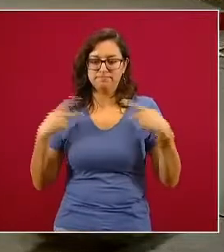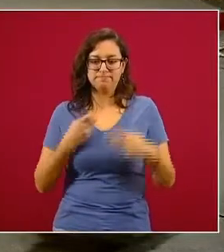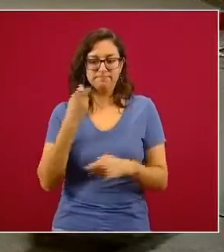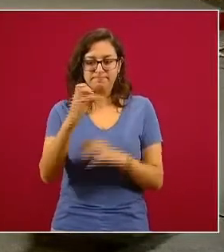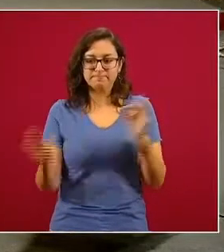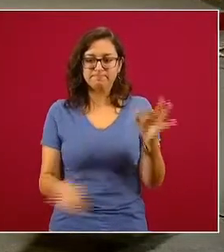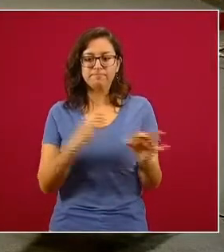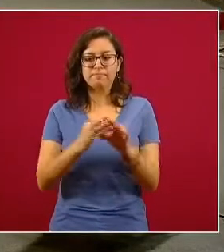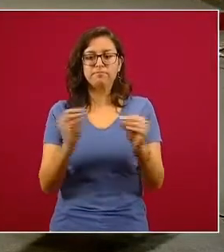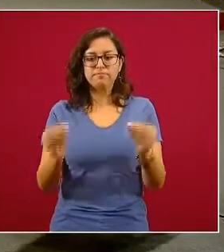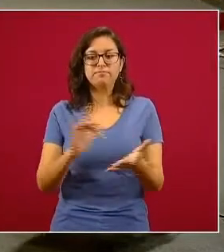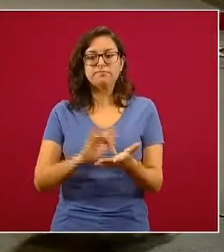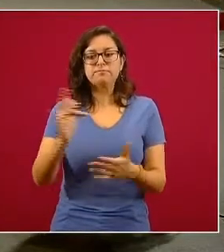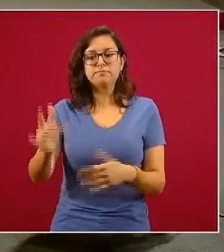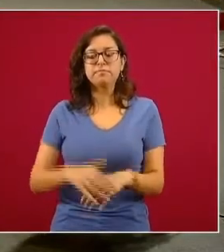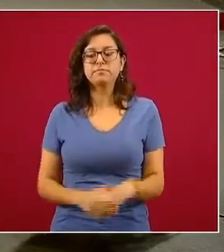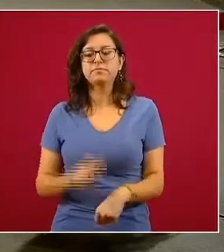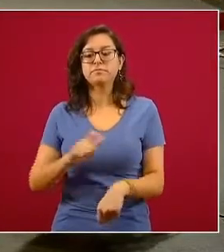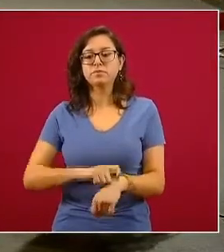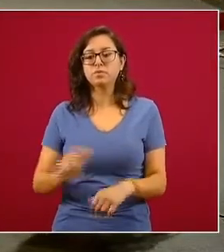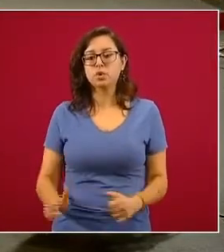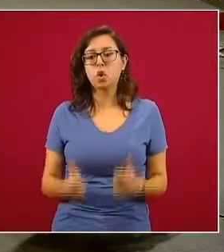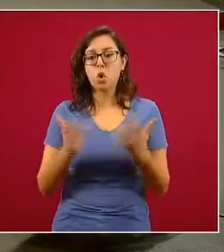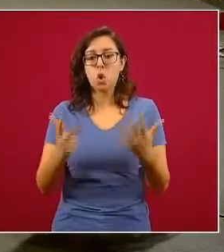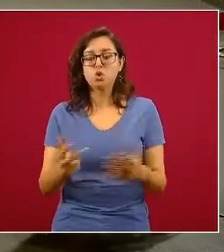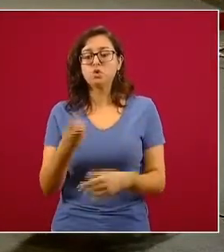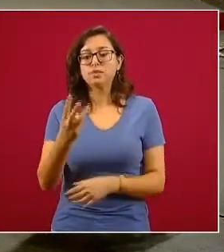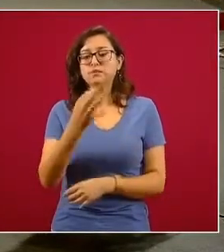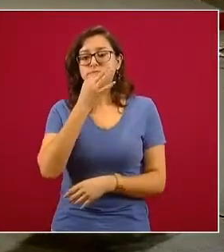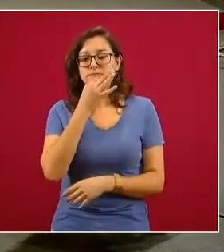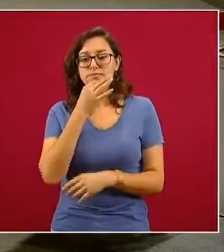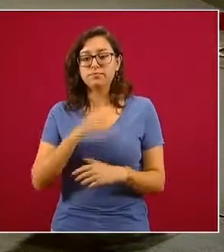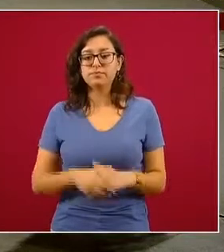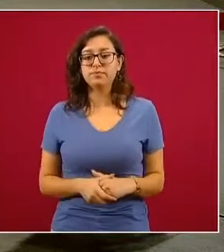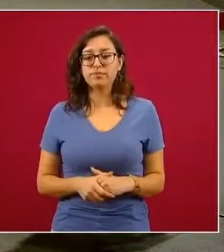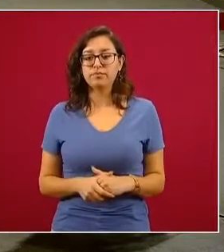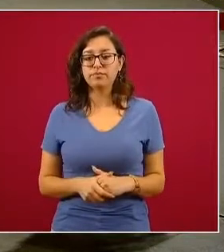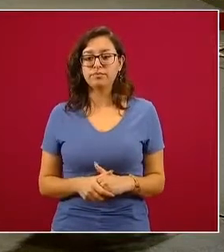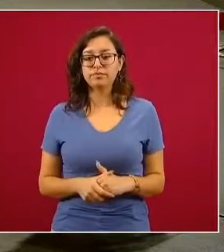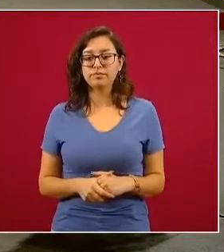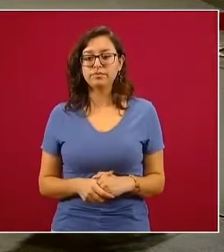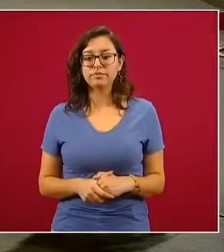Muchas gracias por la pregunta. Son las 20:03. Ya no la dije.